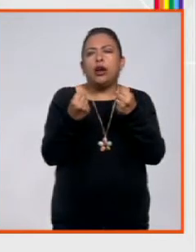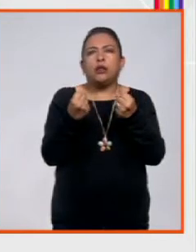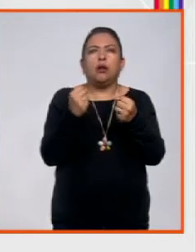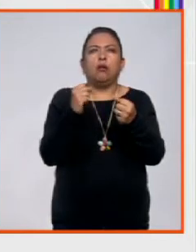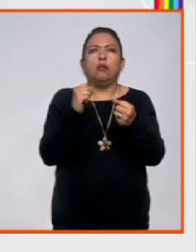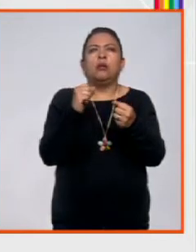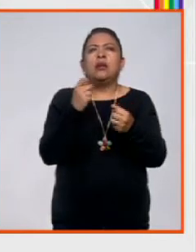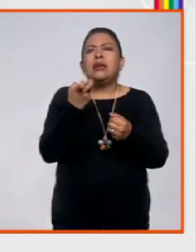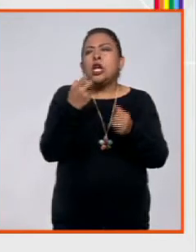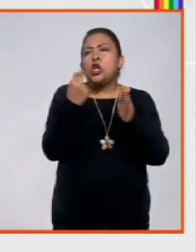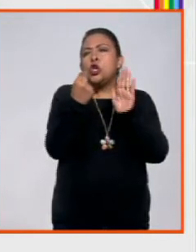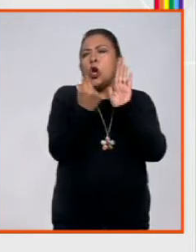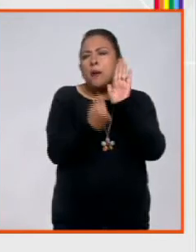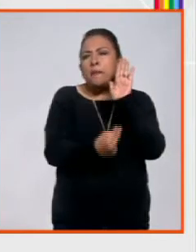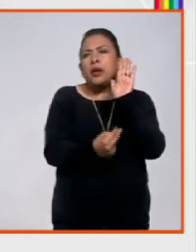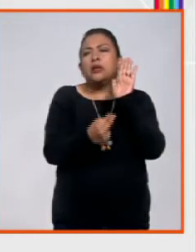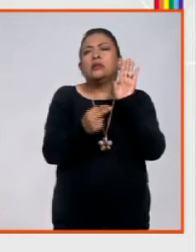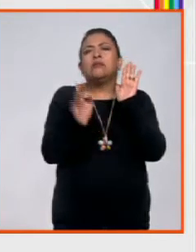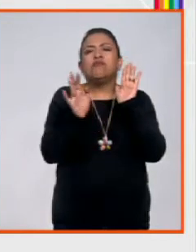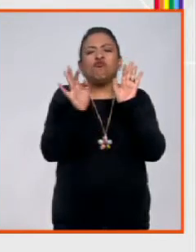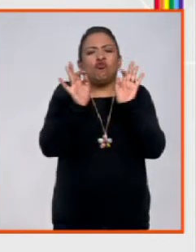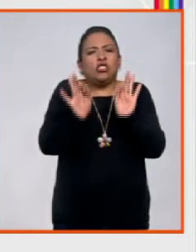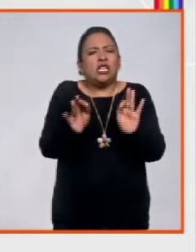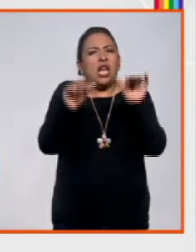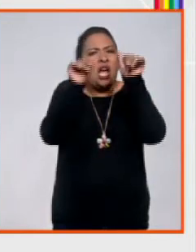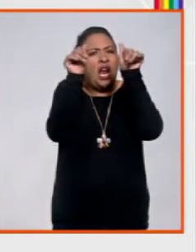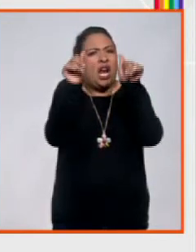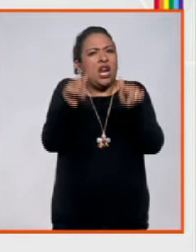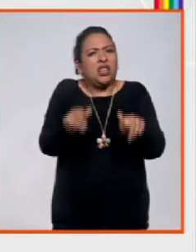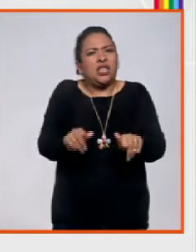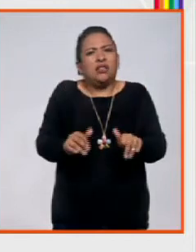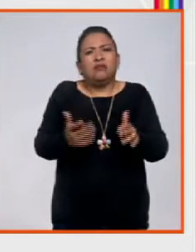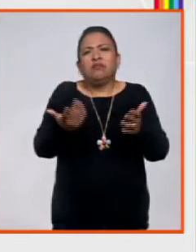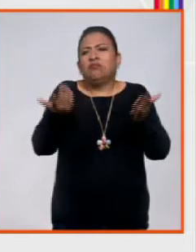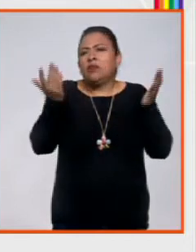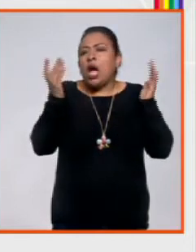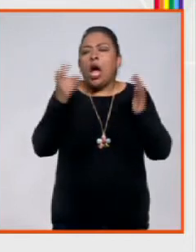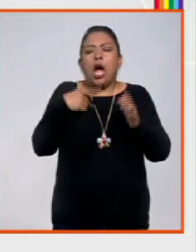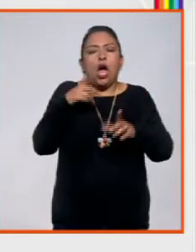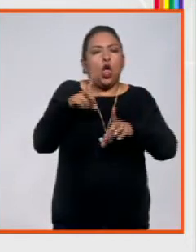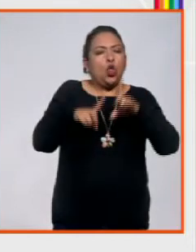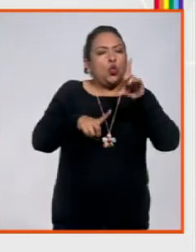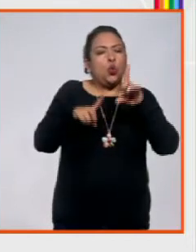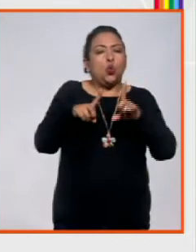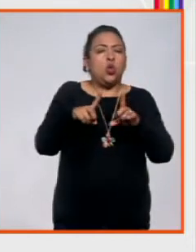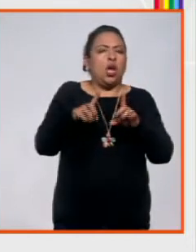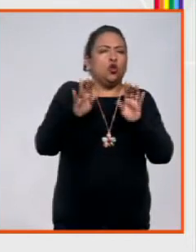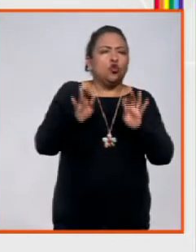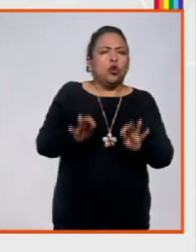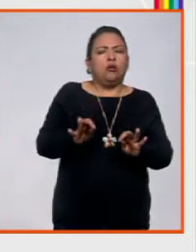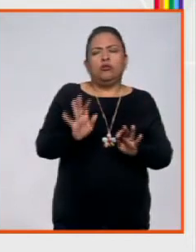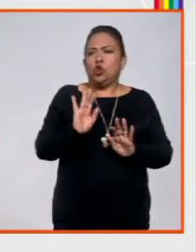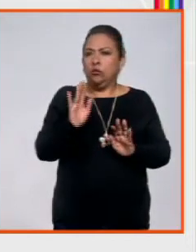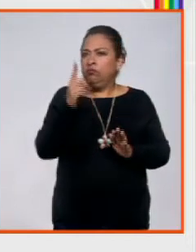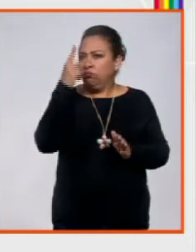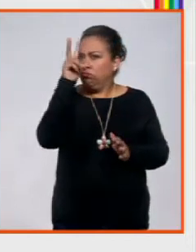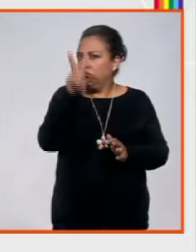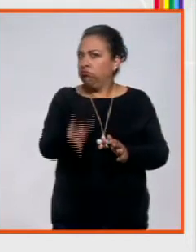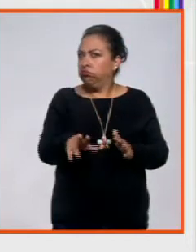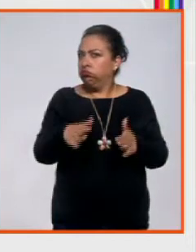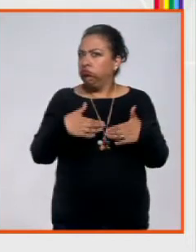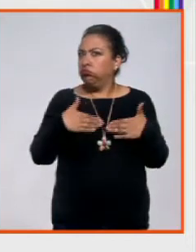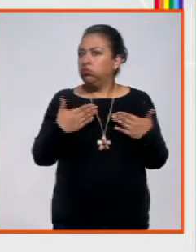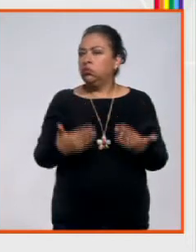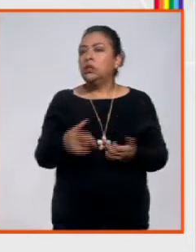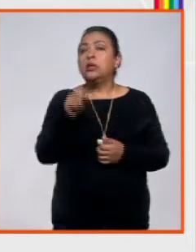son nombres cuya calidad artística pues no no ponemos en tela de juicio creo también que hay que